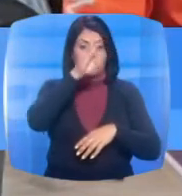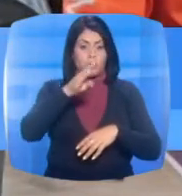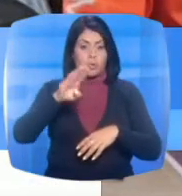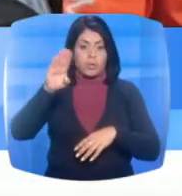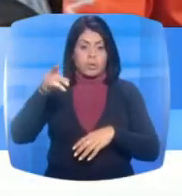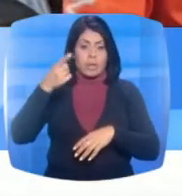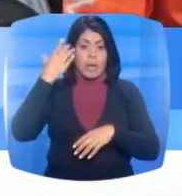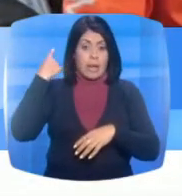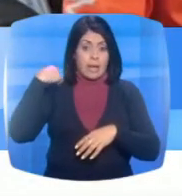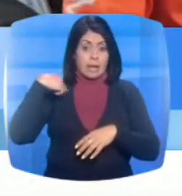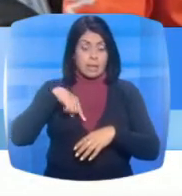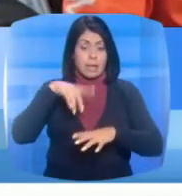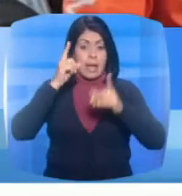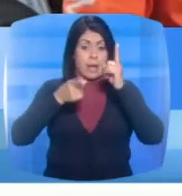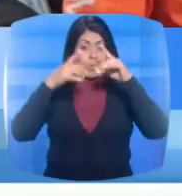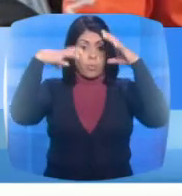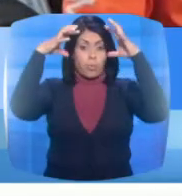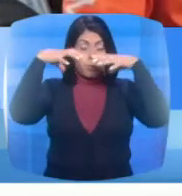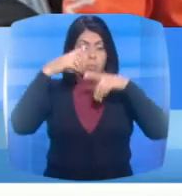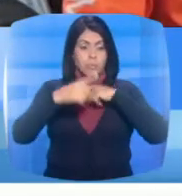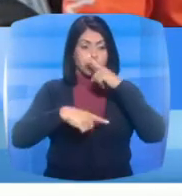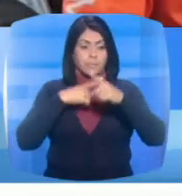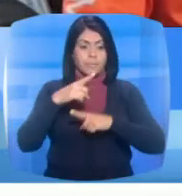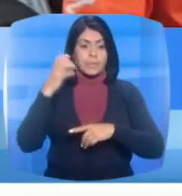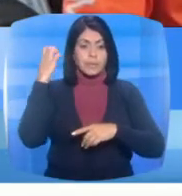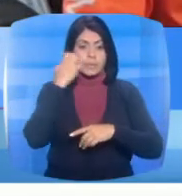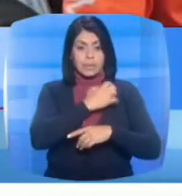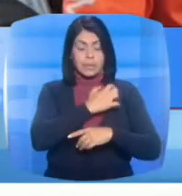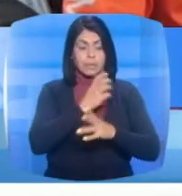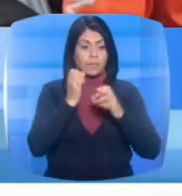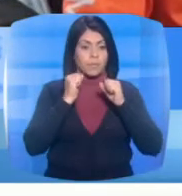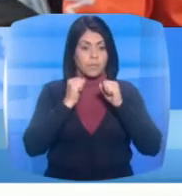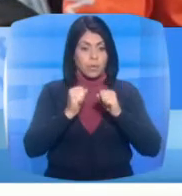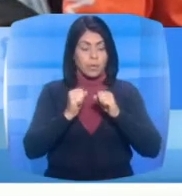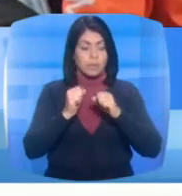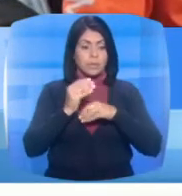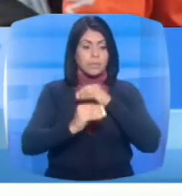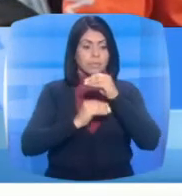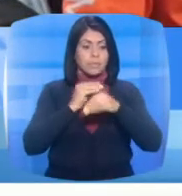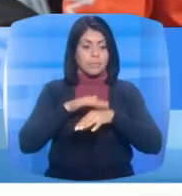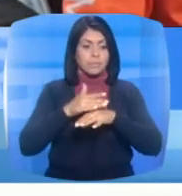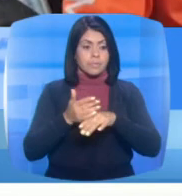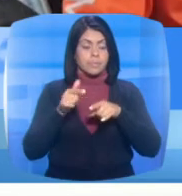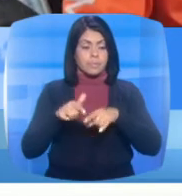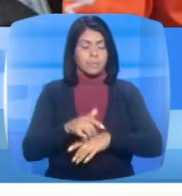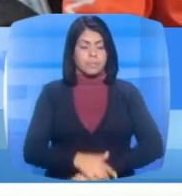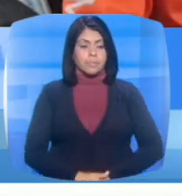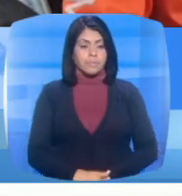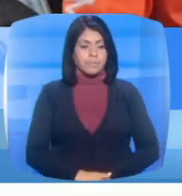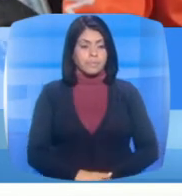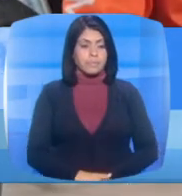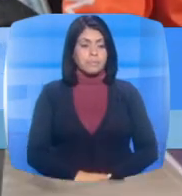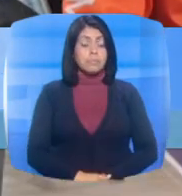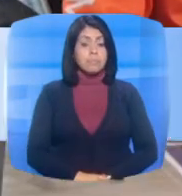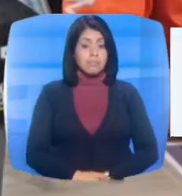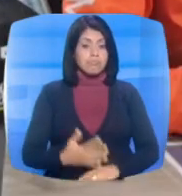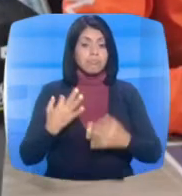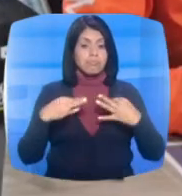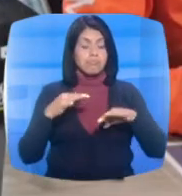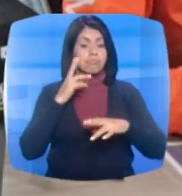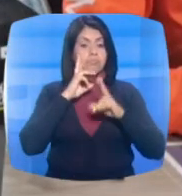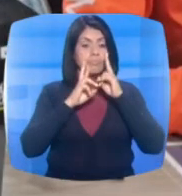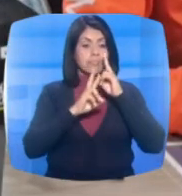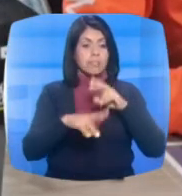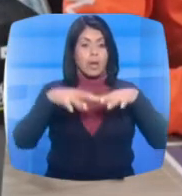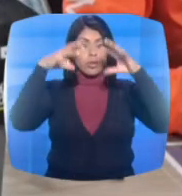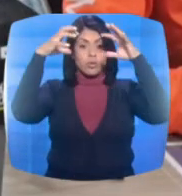ayer, que se generó algunas precipitaciones, inclusive con granizo, un fenómeno meteorológico que es prácticamente natural, que eso tiene que ver